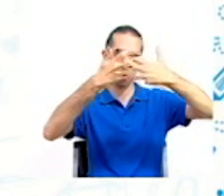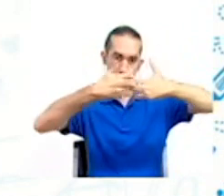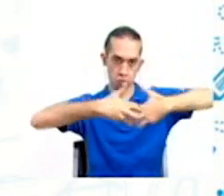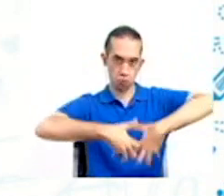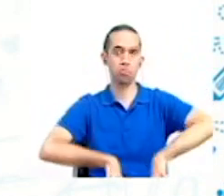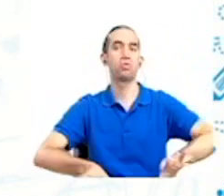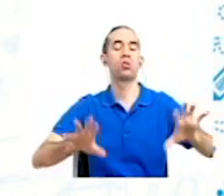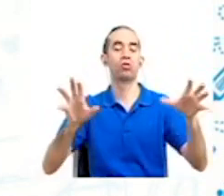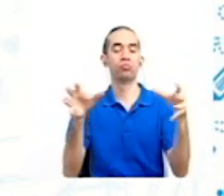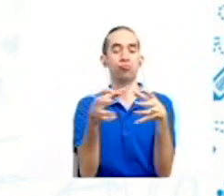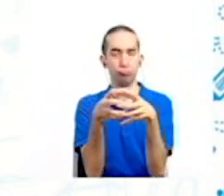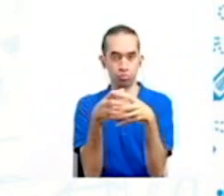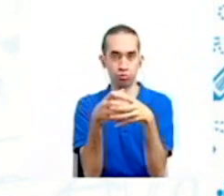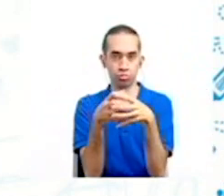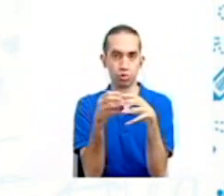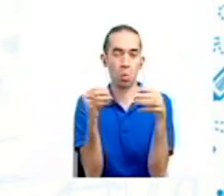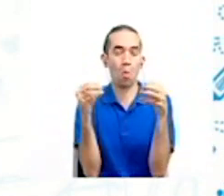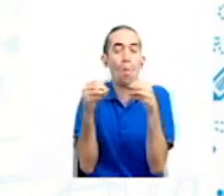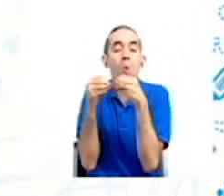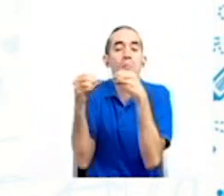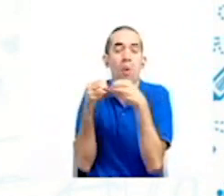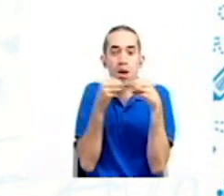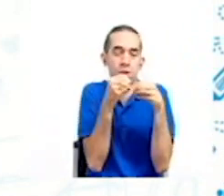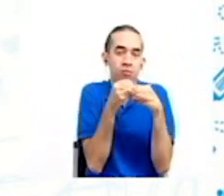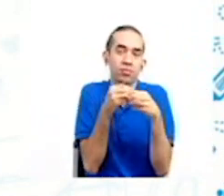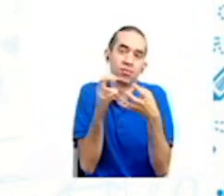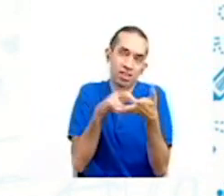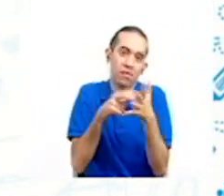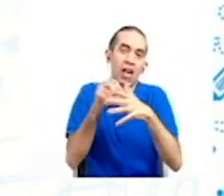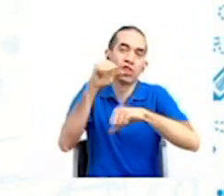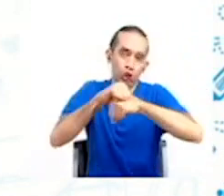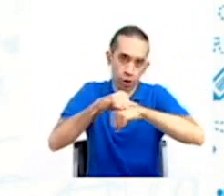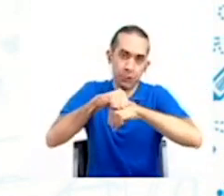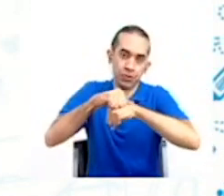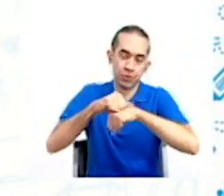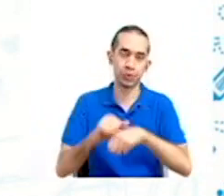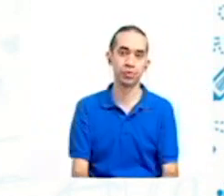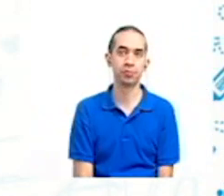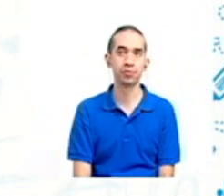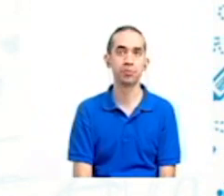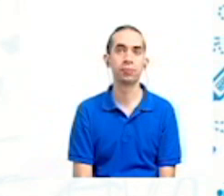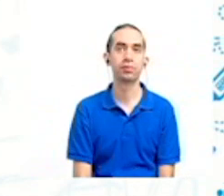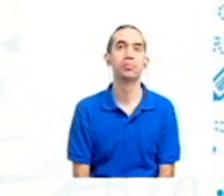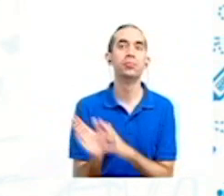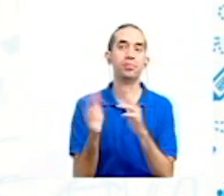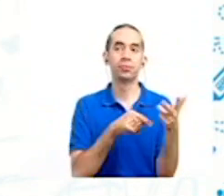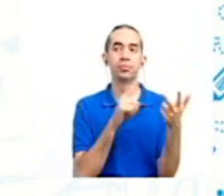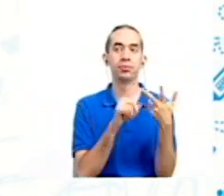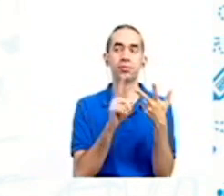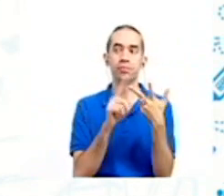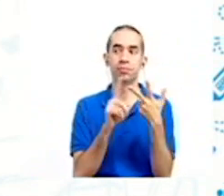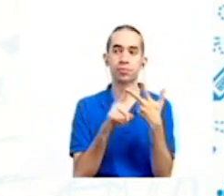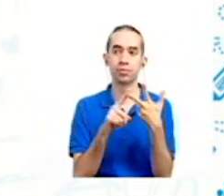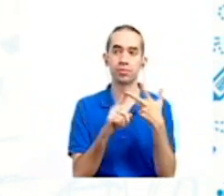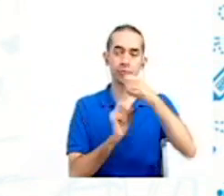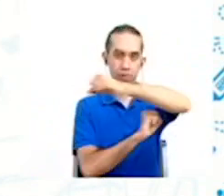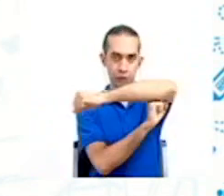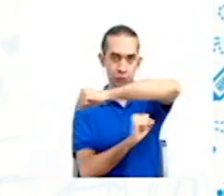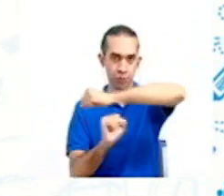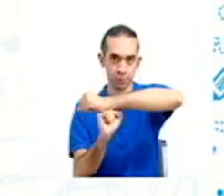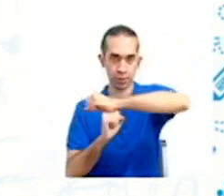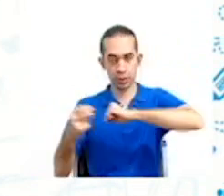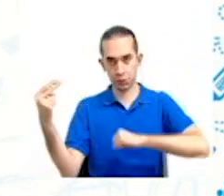una entre ella como pequeños imanes. Por eso está en estado sólido. La tercera fuerza se llama puente de